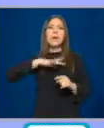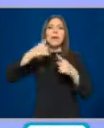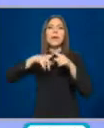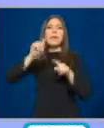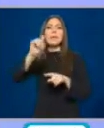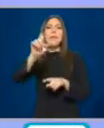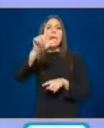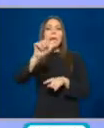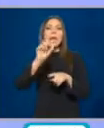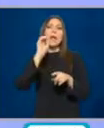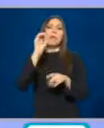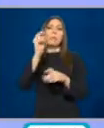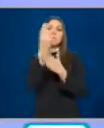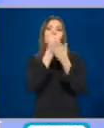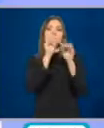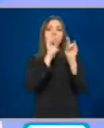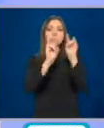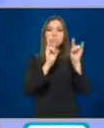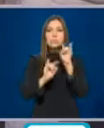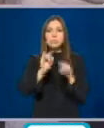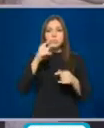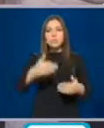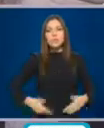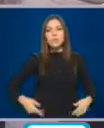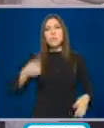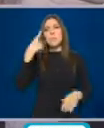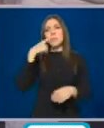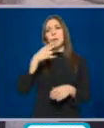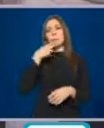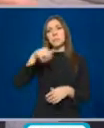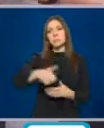telas estampados, como para la ciudad. Y ahorita hemos visto,